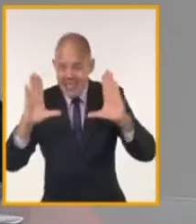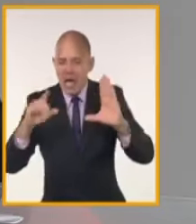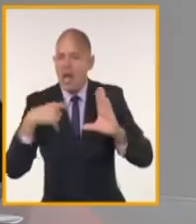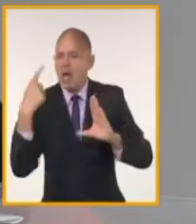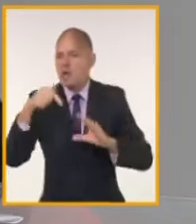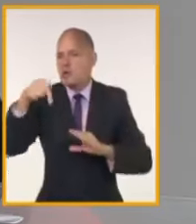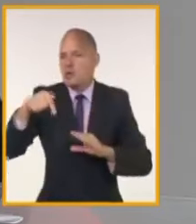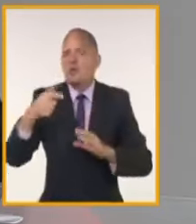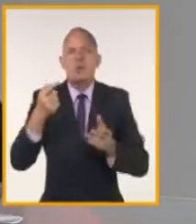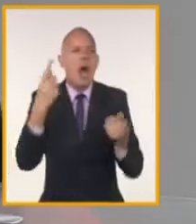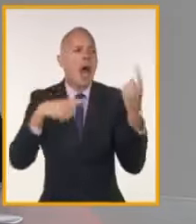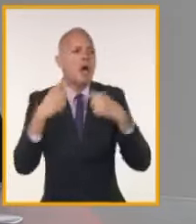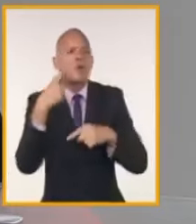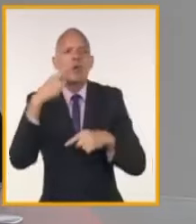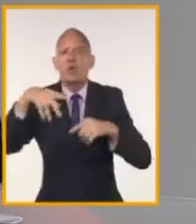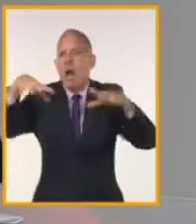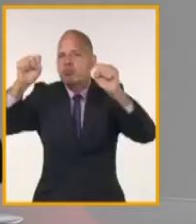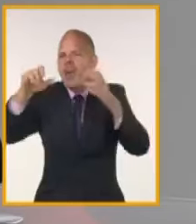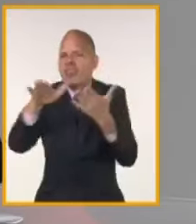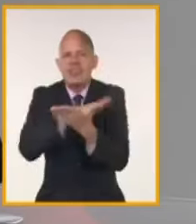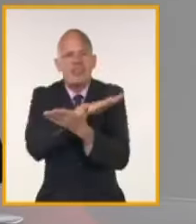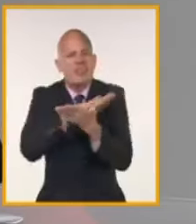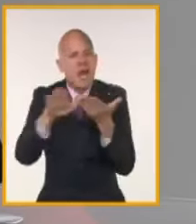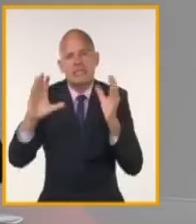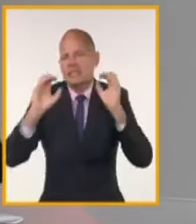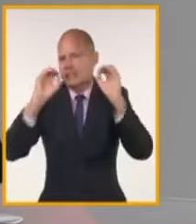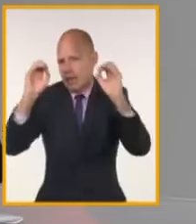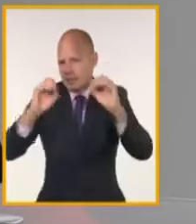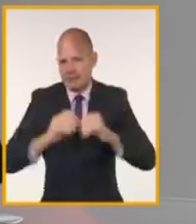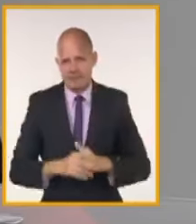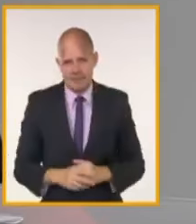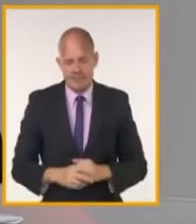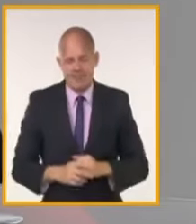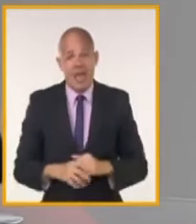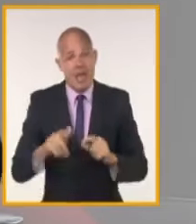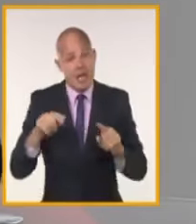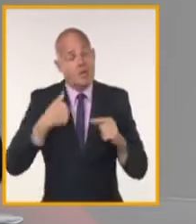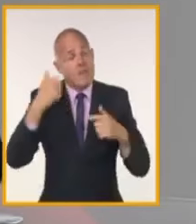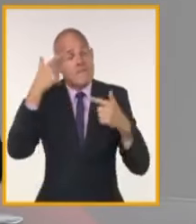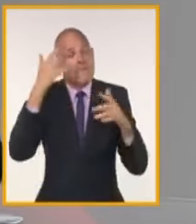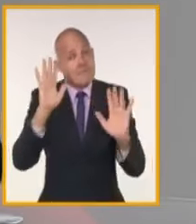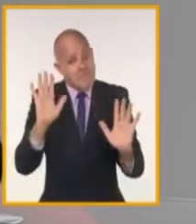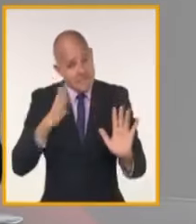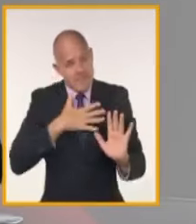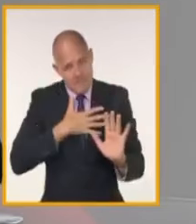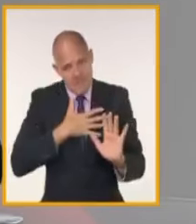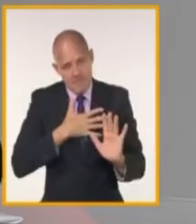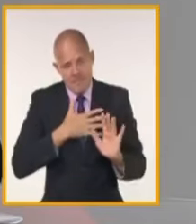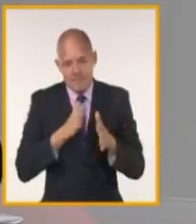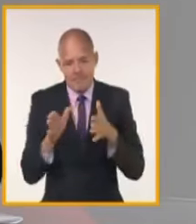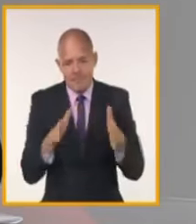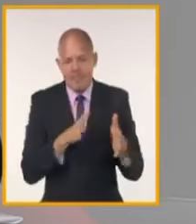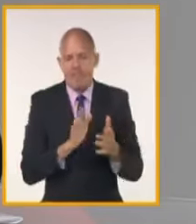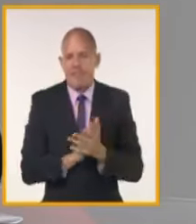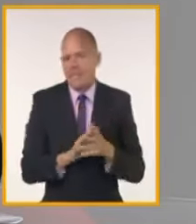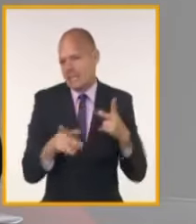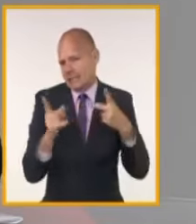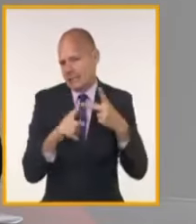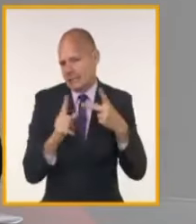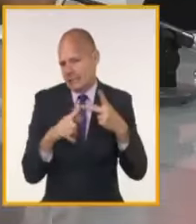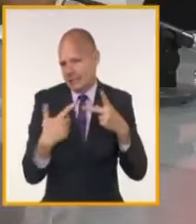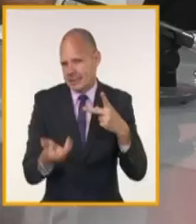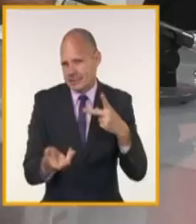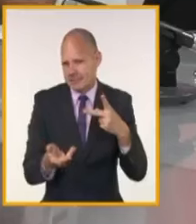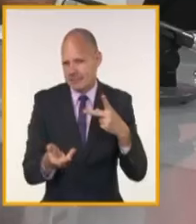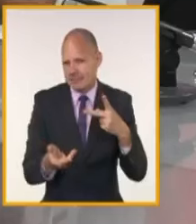del servicio eléctrico ese es un gran primer eh propósito pero pero el segundo gran La segunda gran tarea es